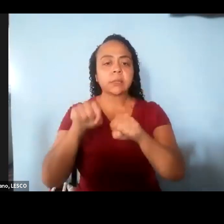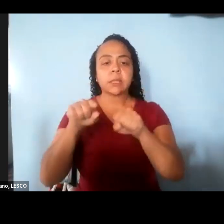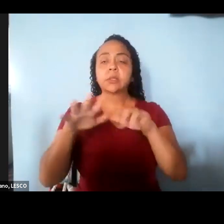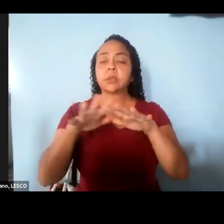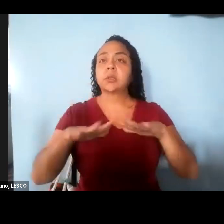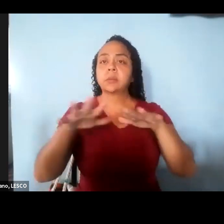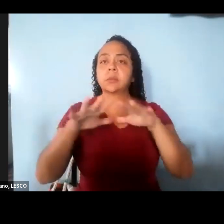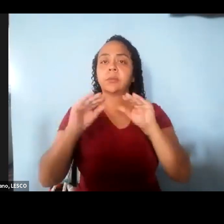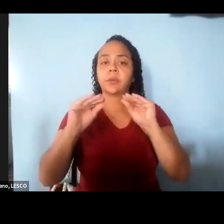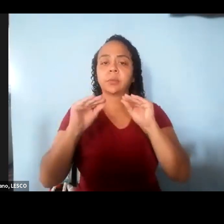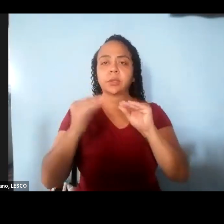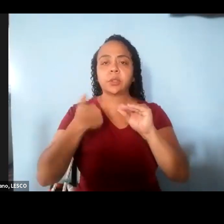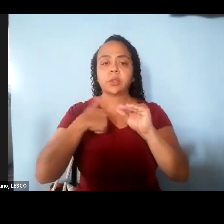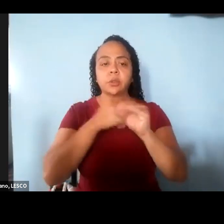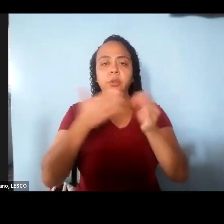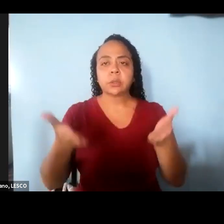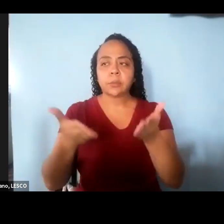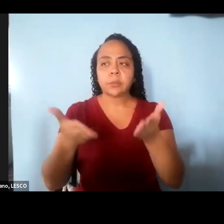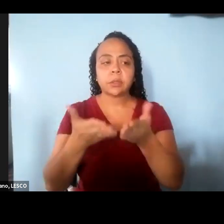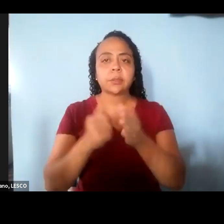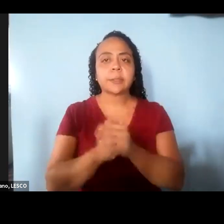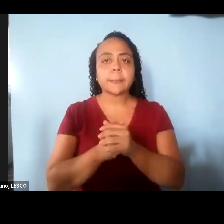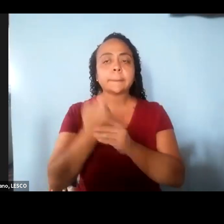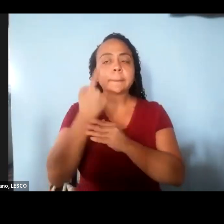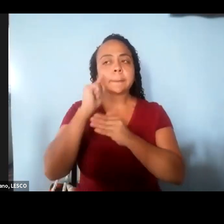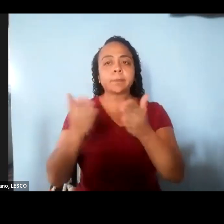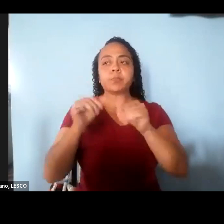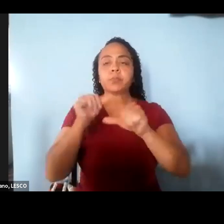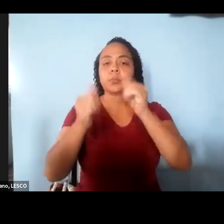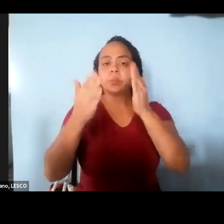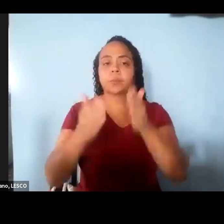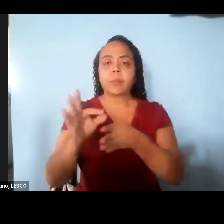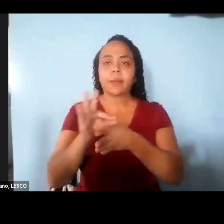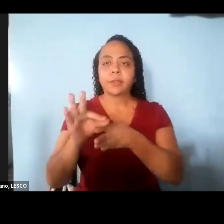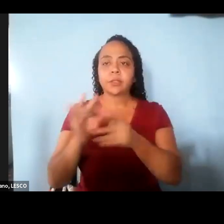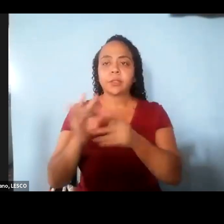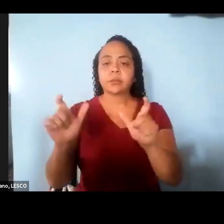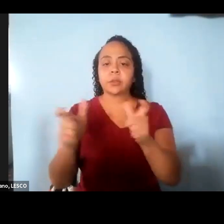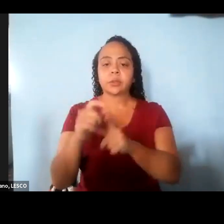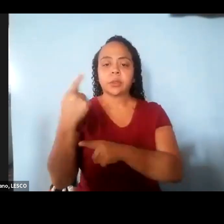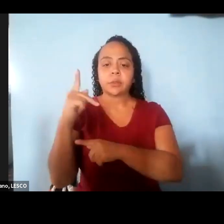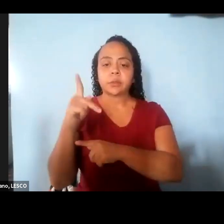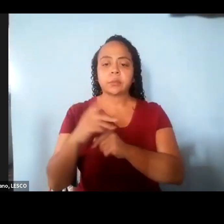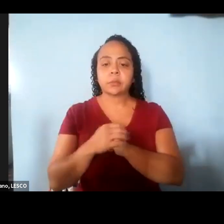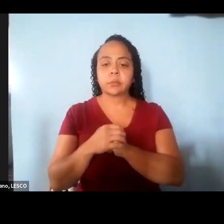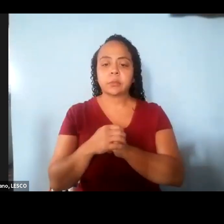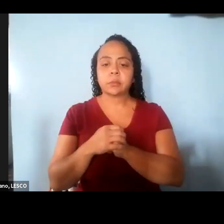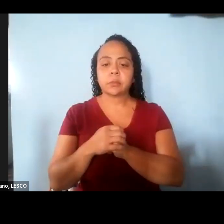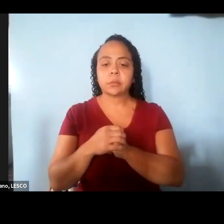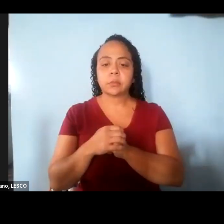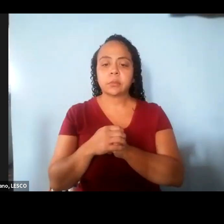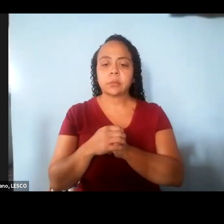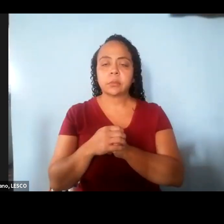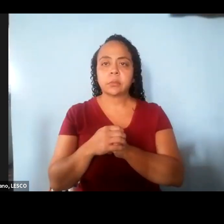formación que estamos impulsando para ver el emprendimiento en función de la reducción del riesgo y la vulnerabilidad y que